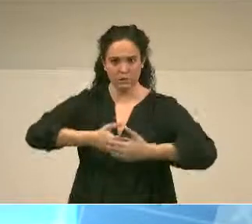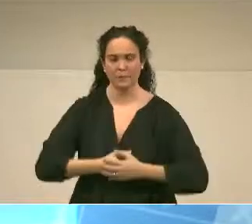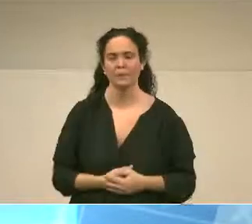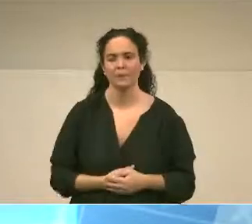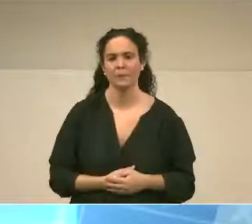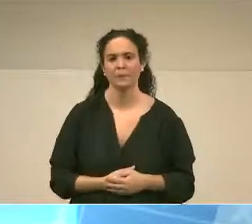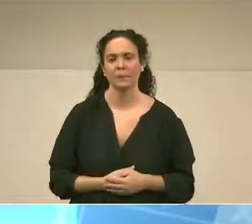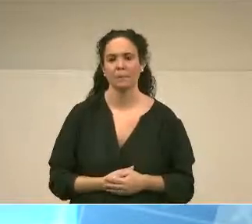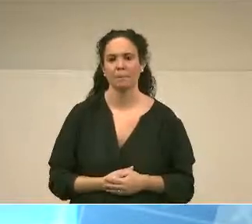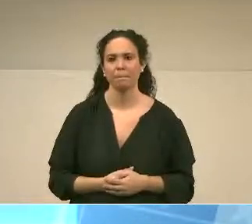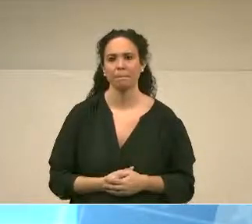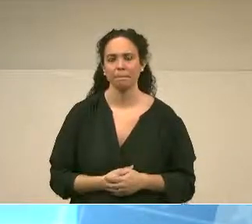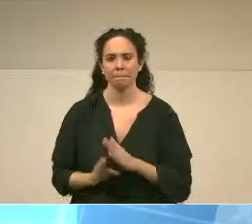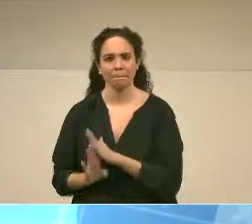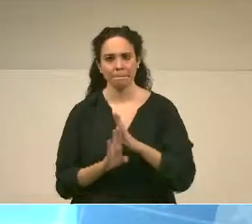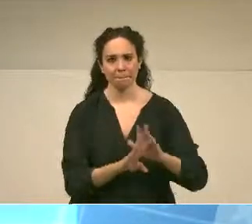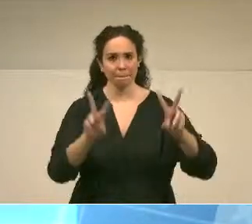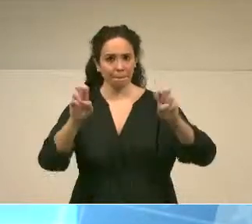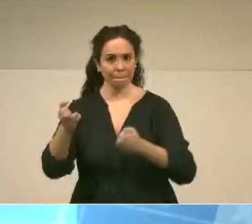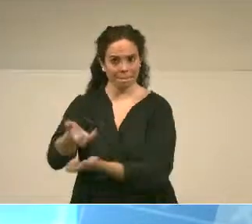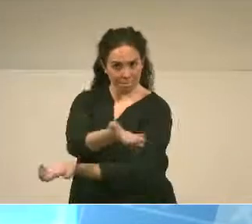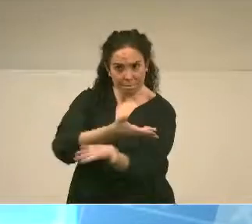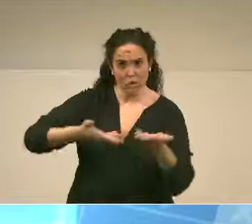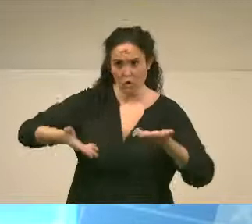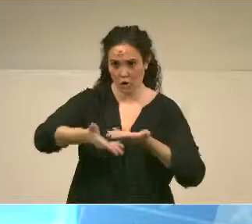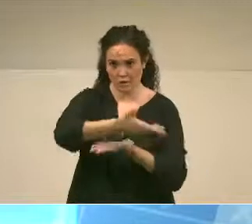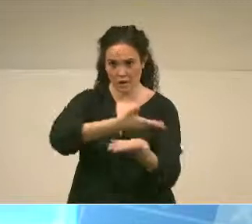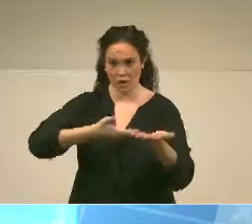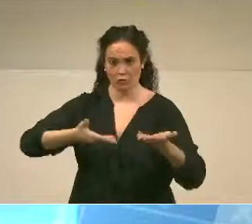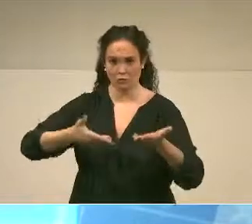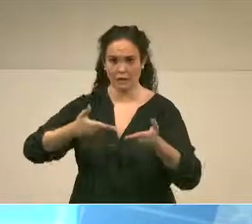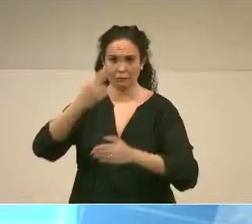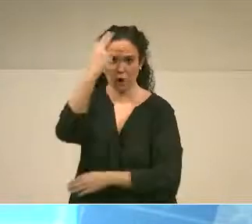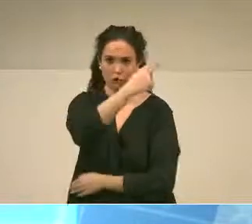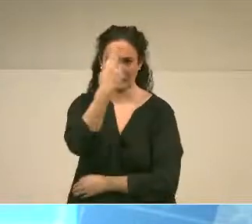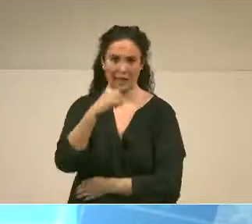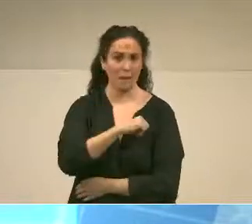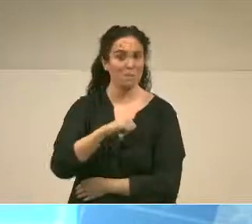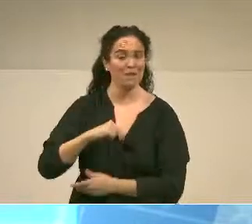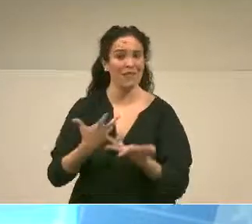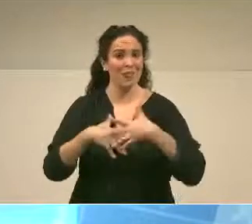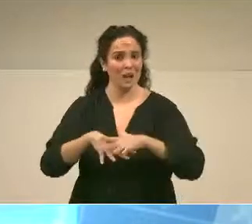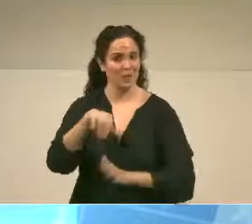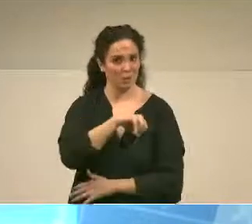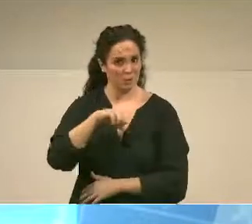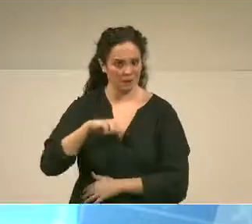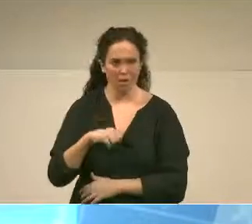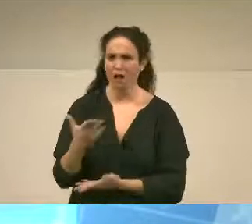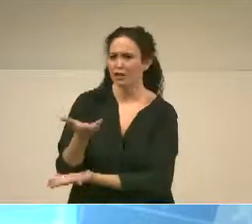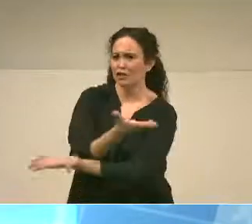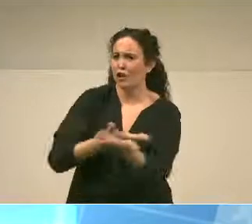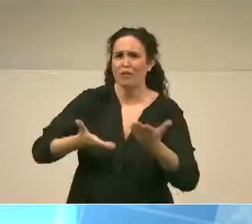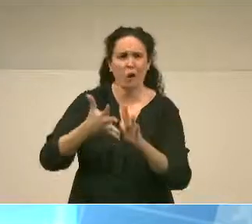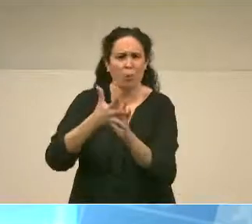a la colaboración con las privadas, con la red privada, es una colaboración permanente